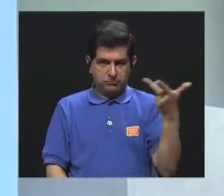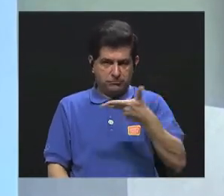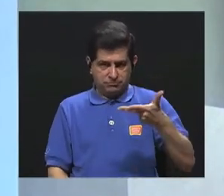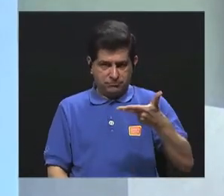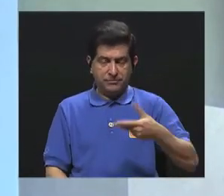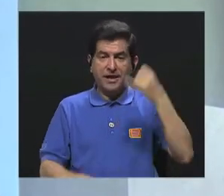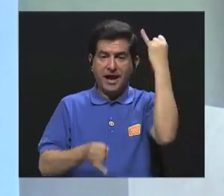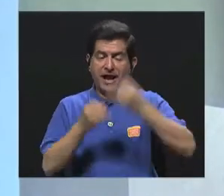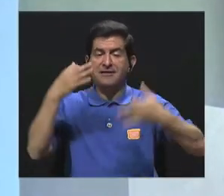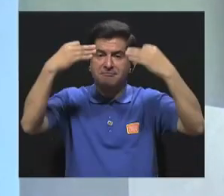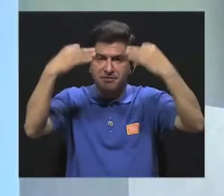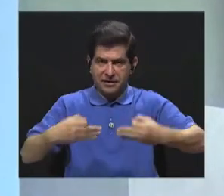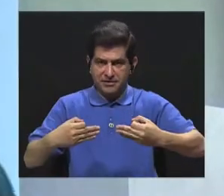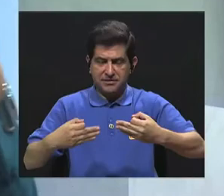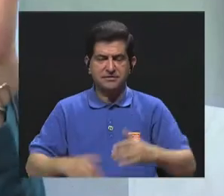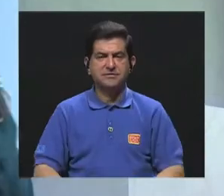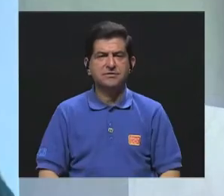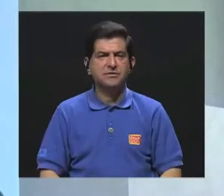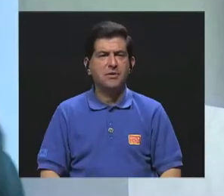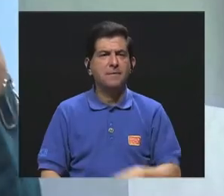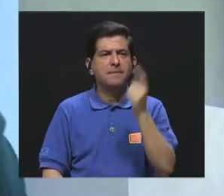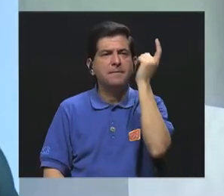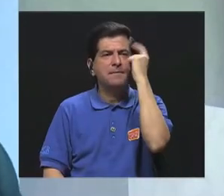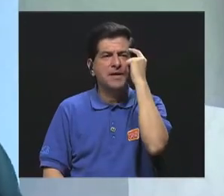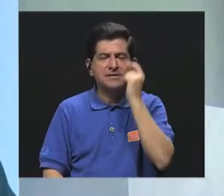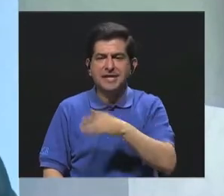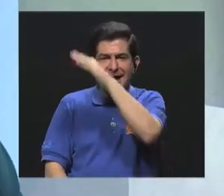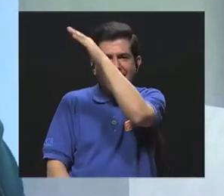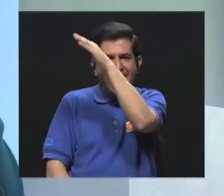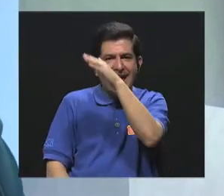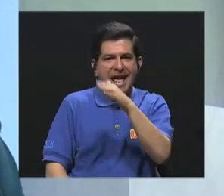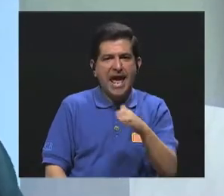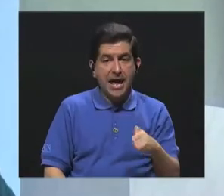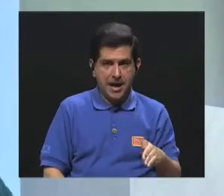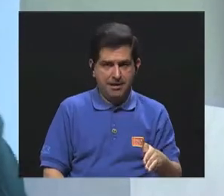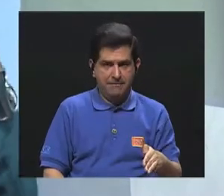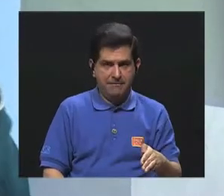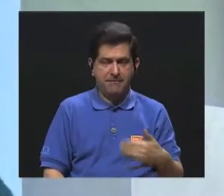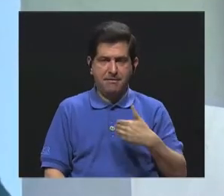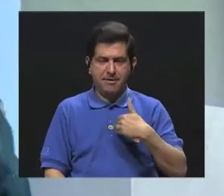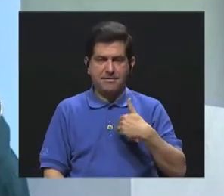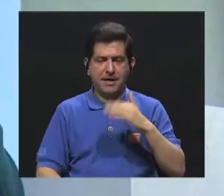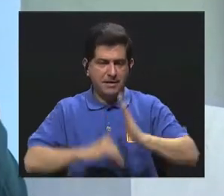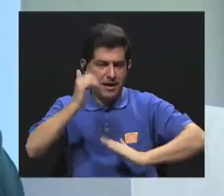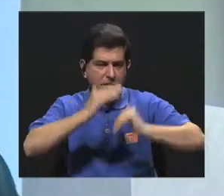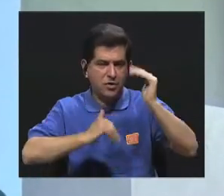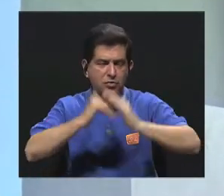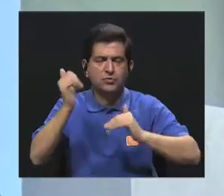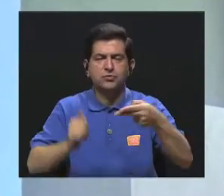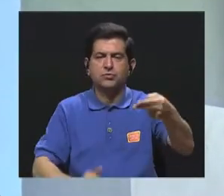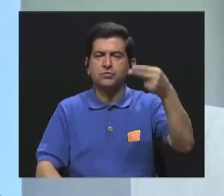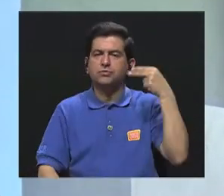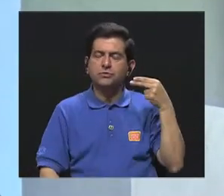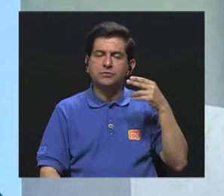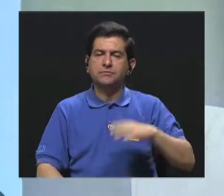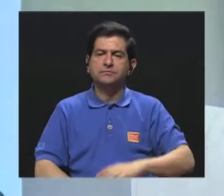al final decidimos cuáles iban a ser como los ejes que iban como a construir la historia,